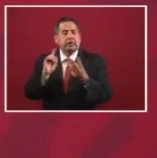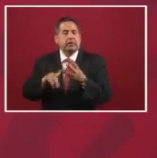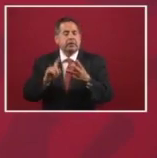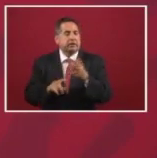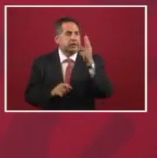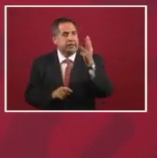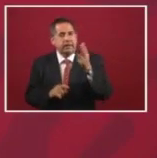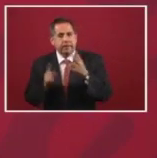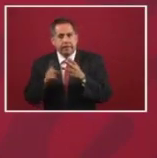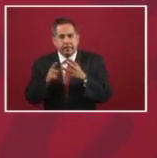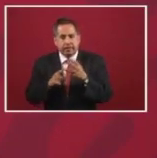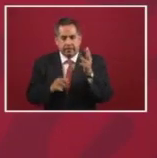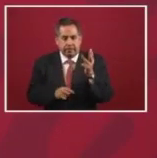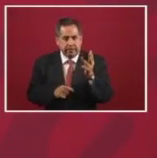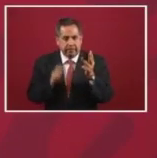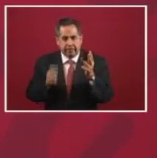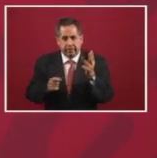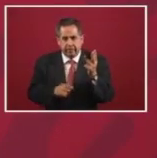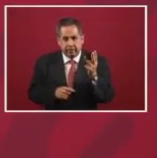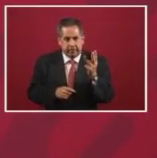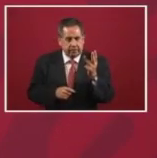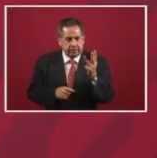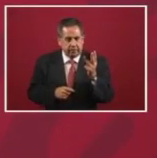programa es